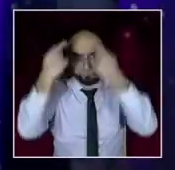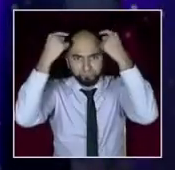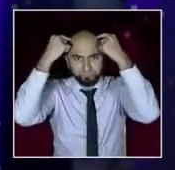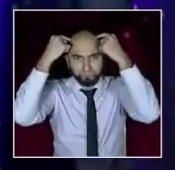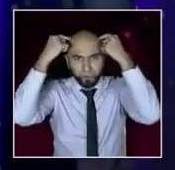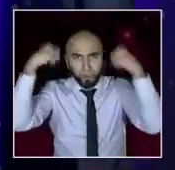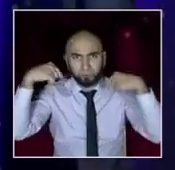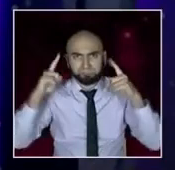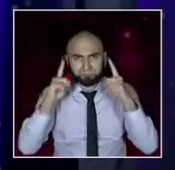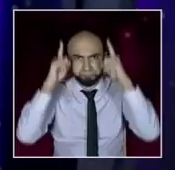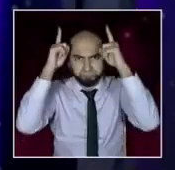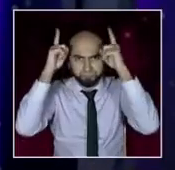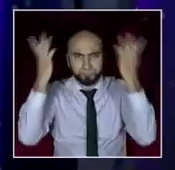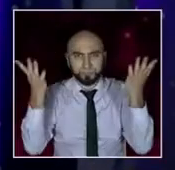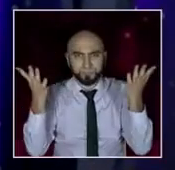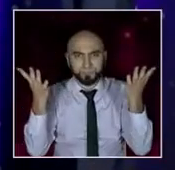arriba.